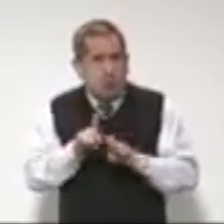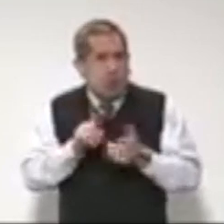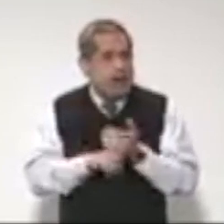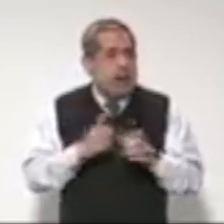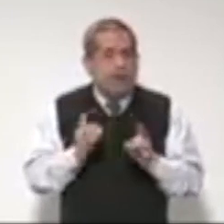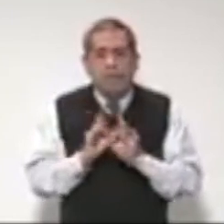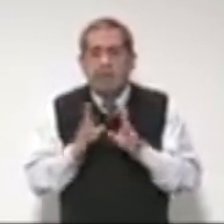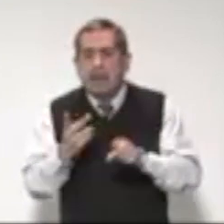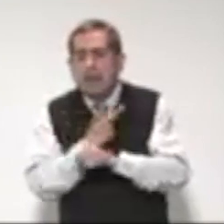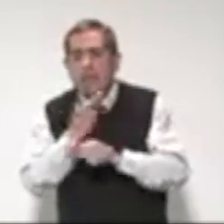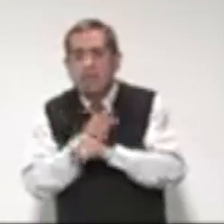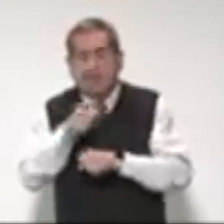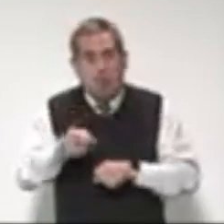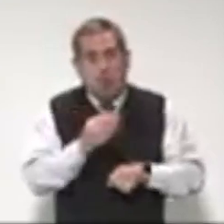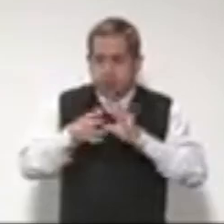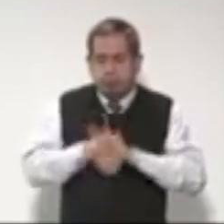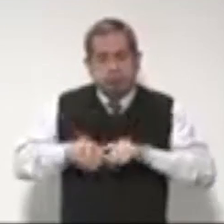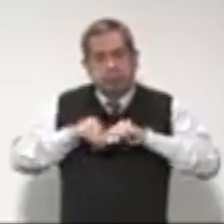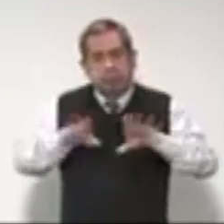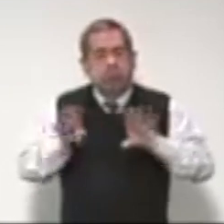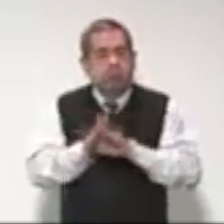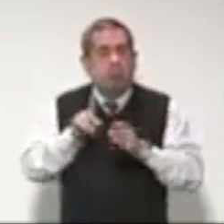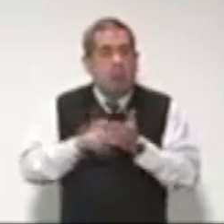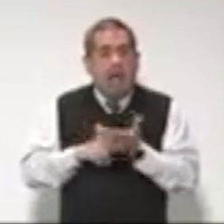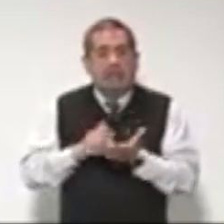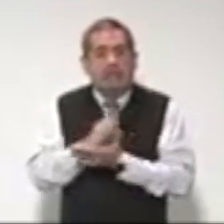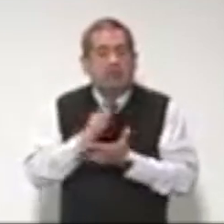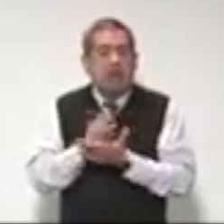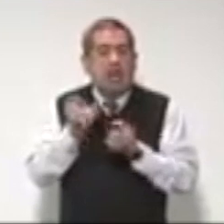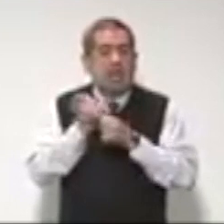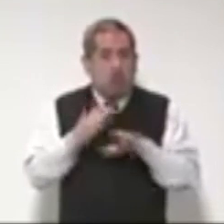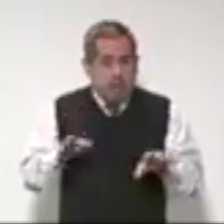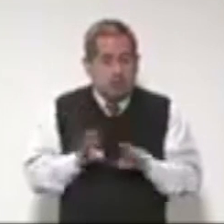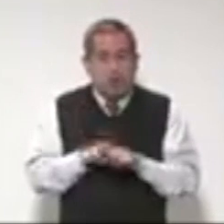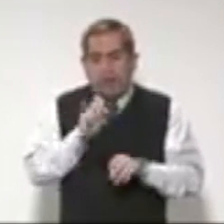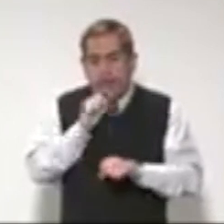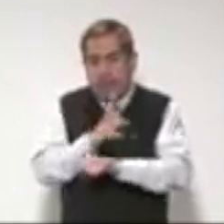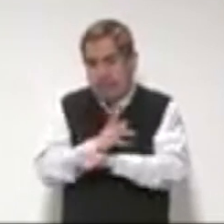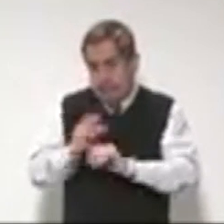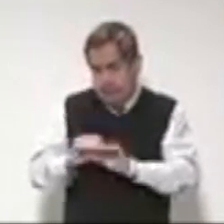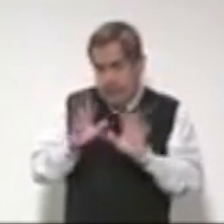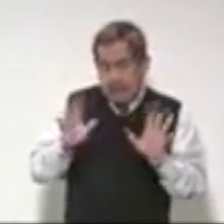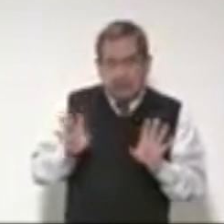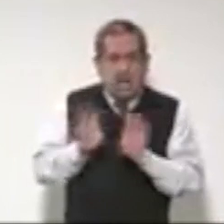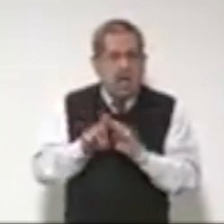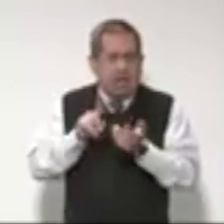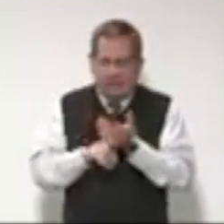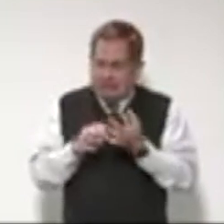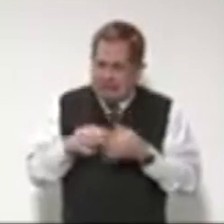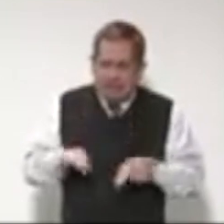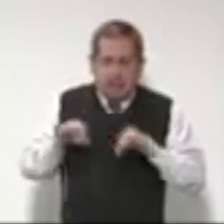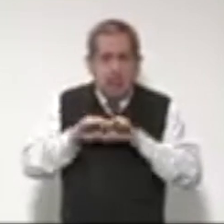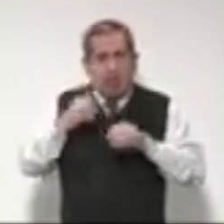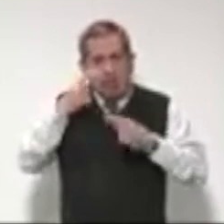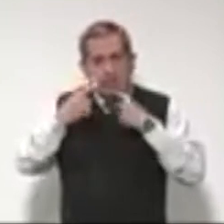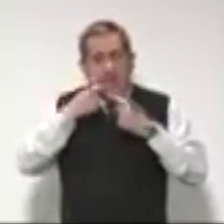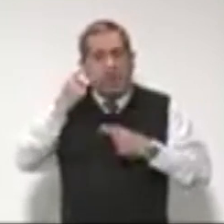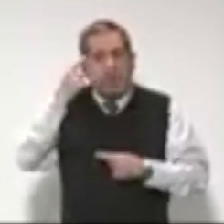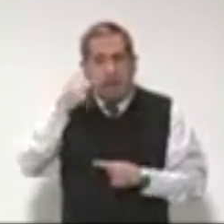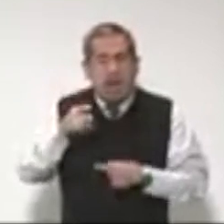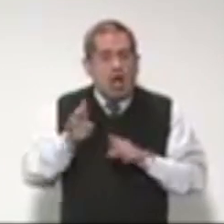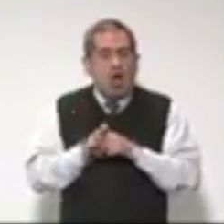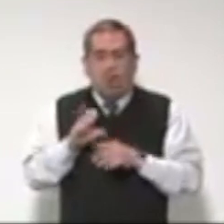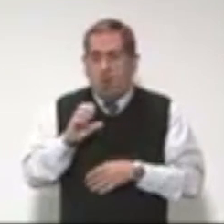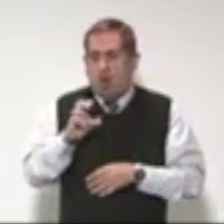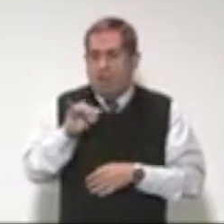una crisis de tal magnitud el acceso a la información y la transparencia son pilares fundamentales para salir de la